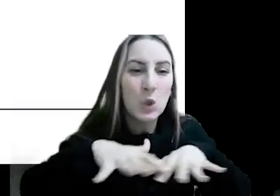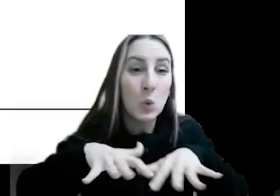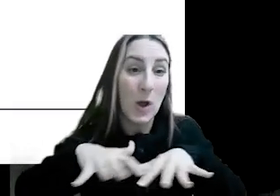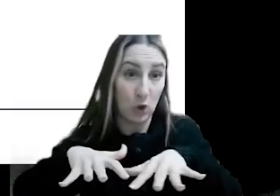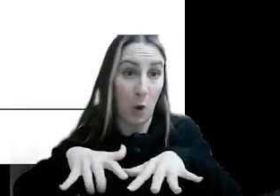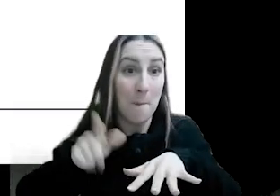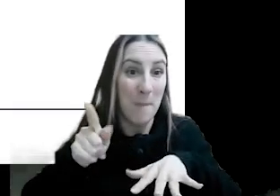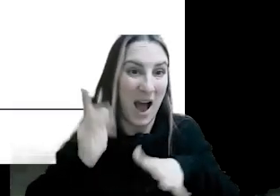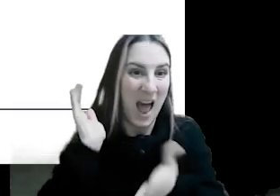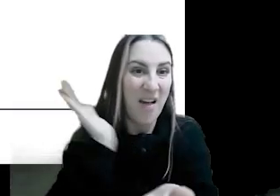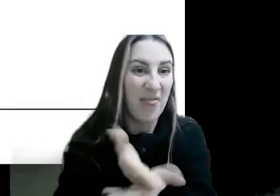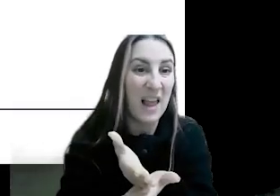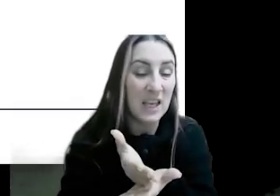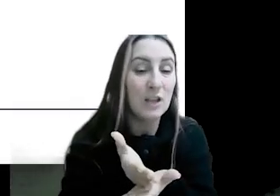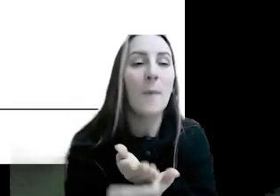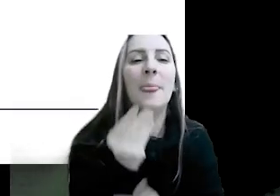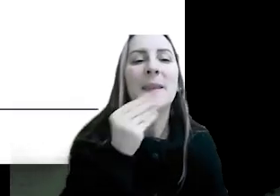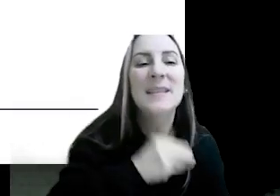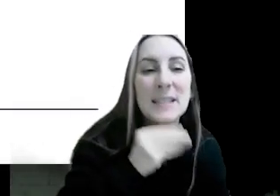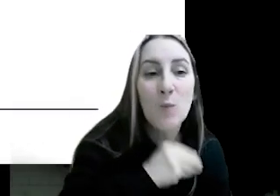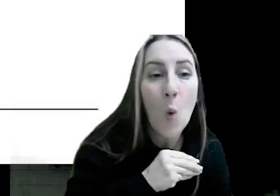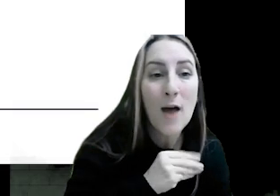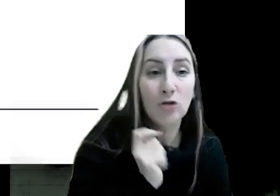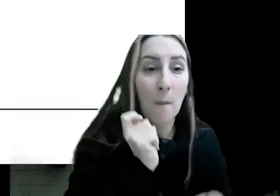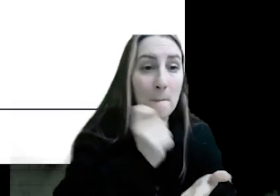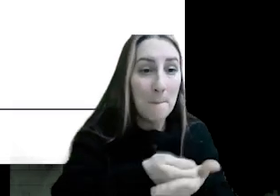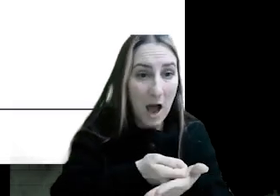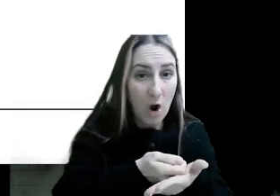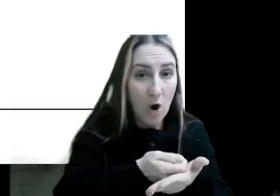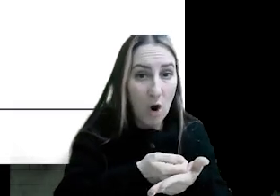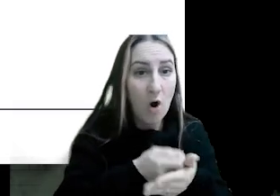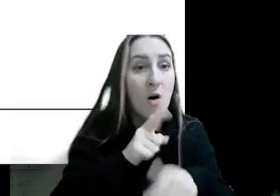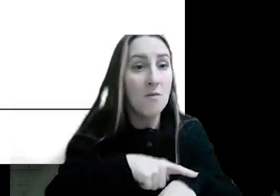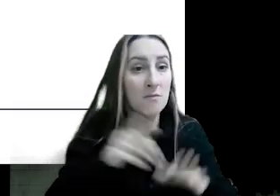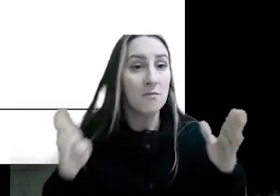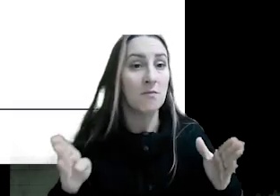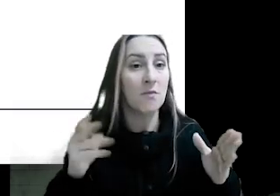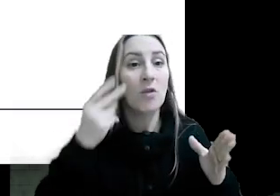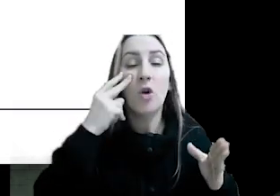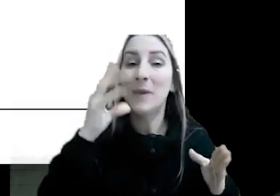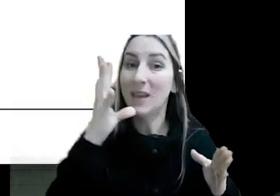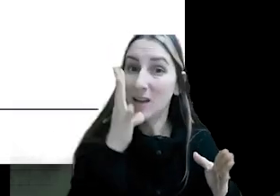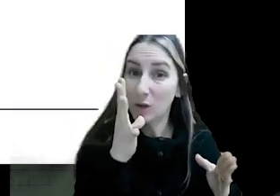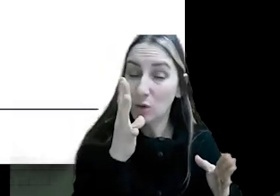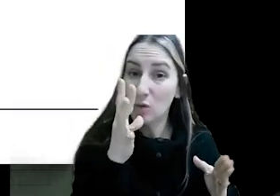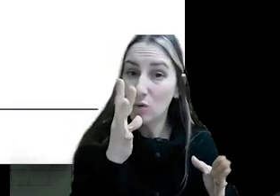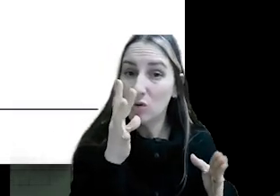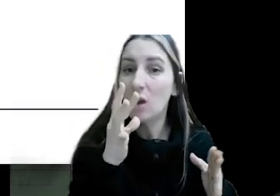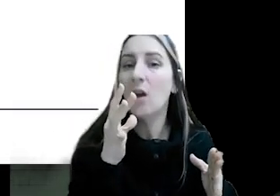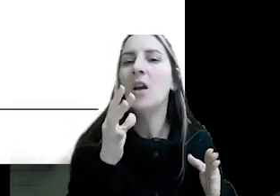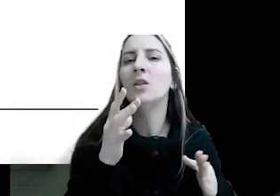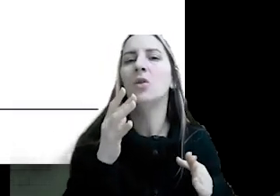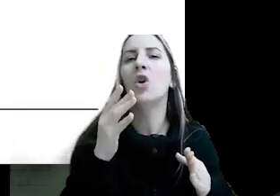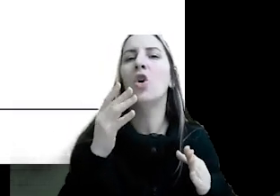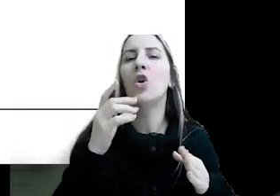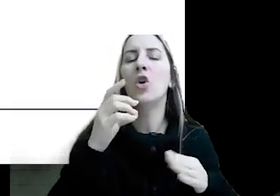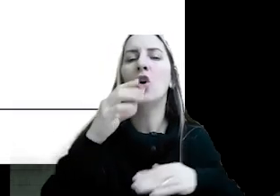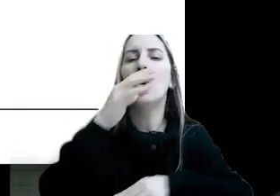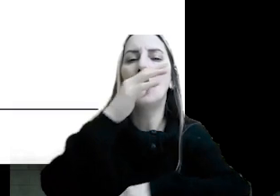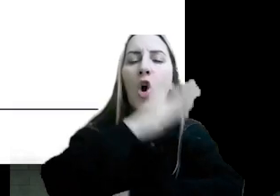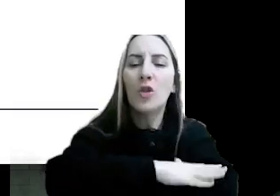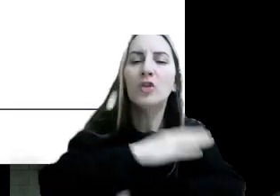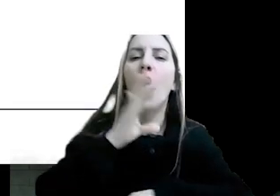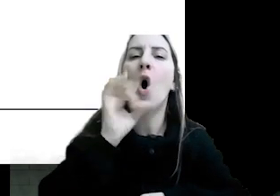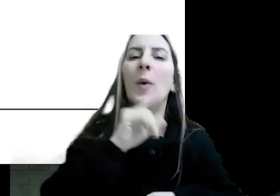el delito, que es la simulación y el pago, es en el ejercicio anual 2014, supera la condición objetiva de punibilidad porque